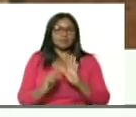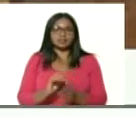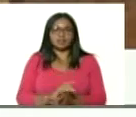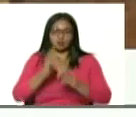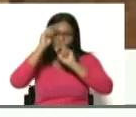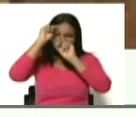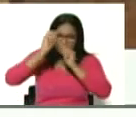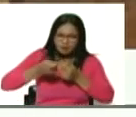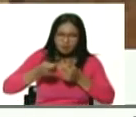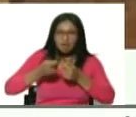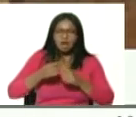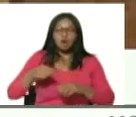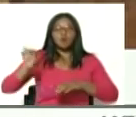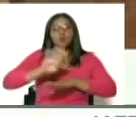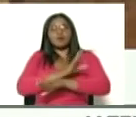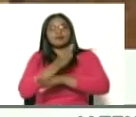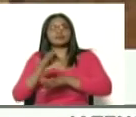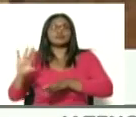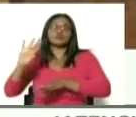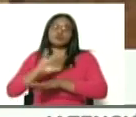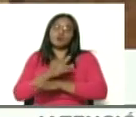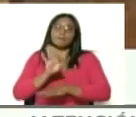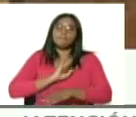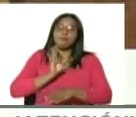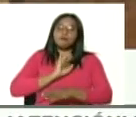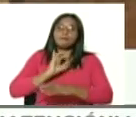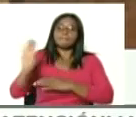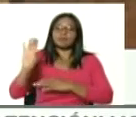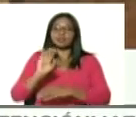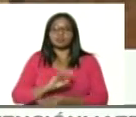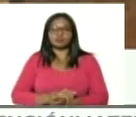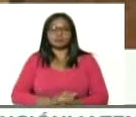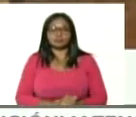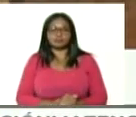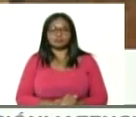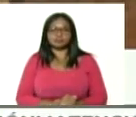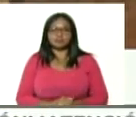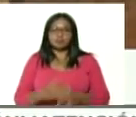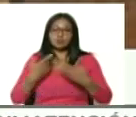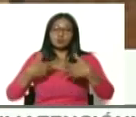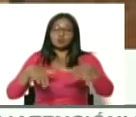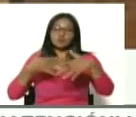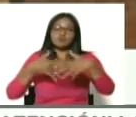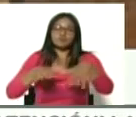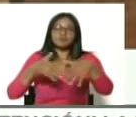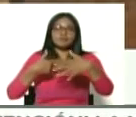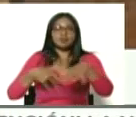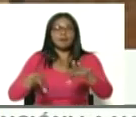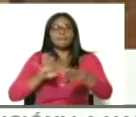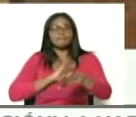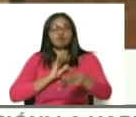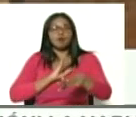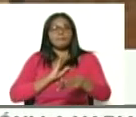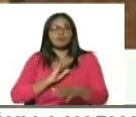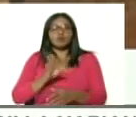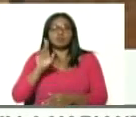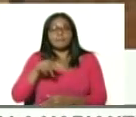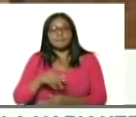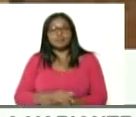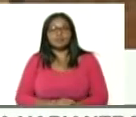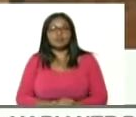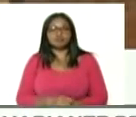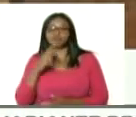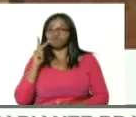homenajes, con canto de himnos patrióticos, con desfiles cívico-militares, con la presencia del